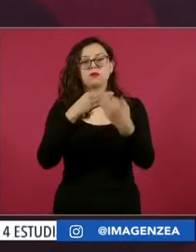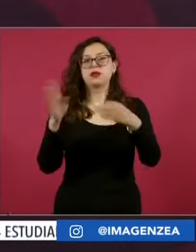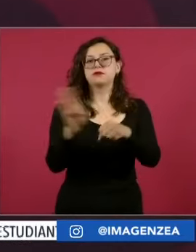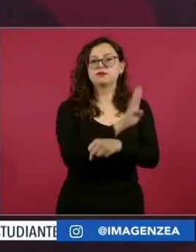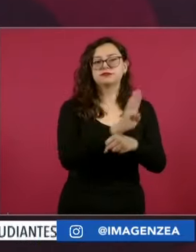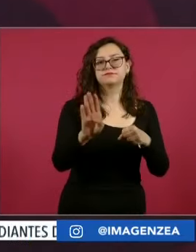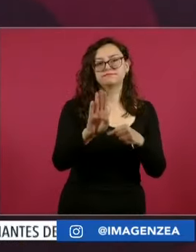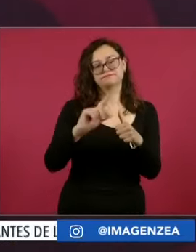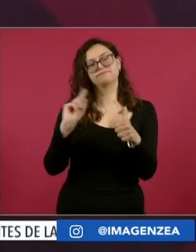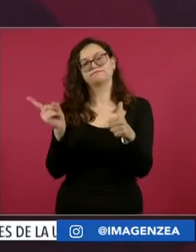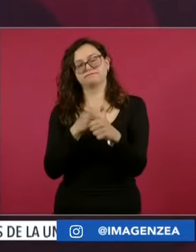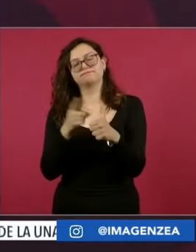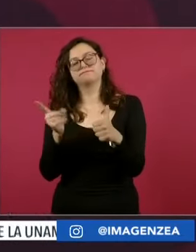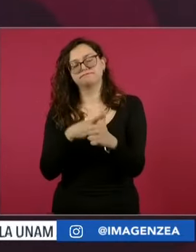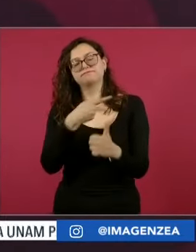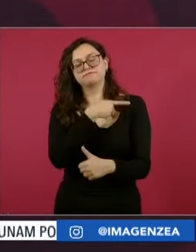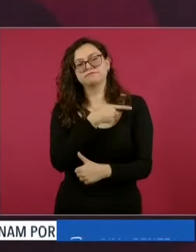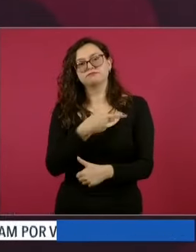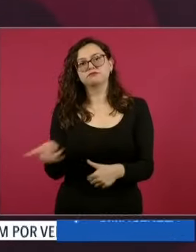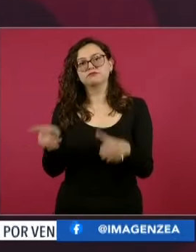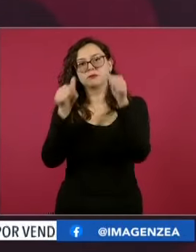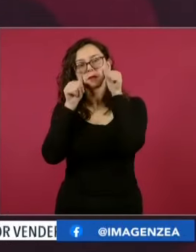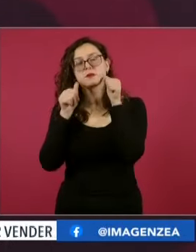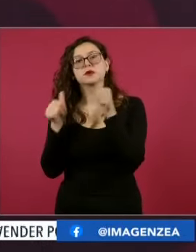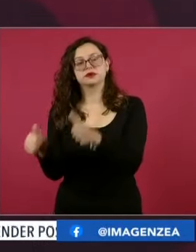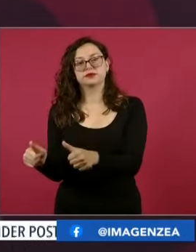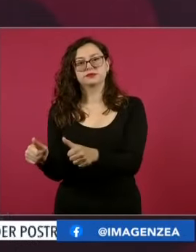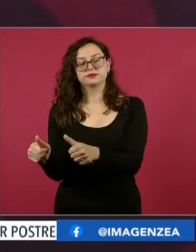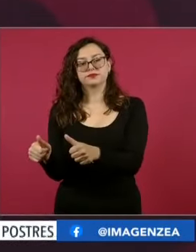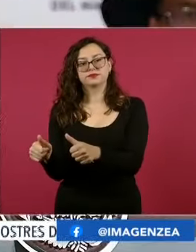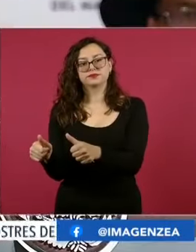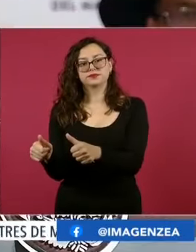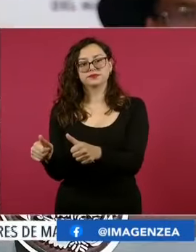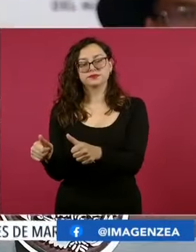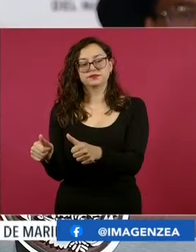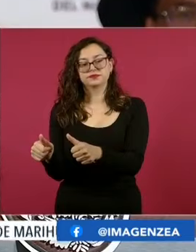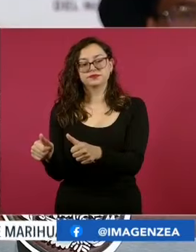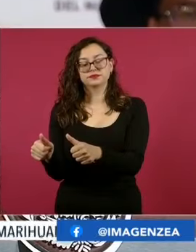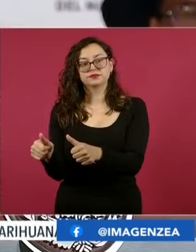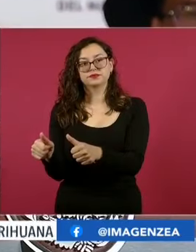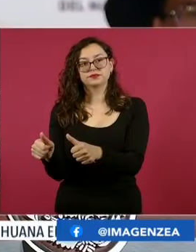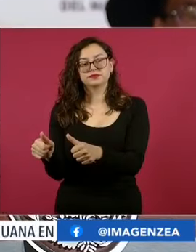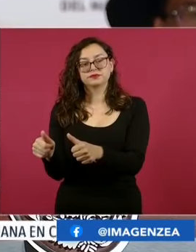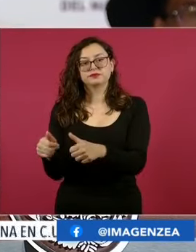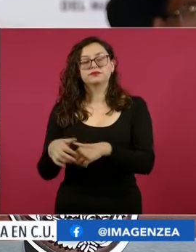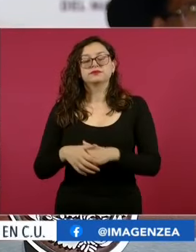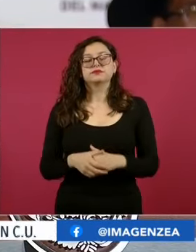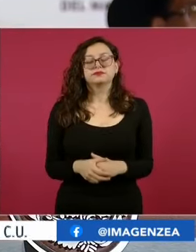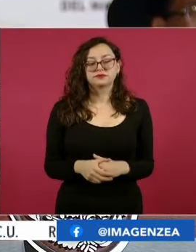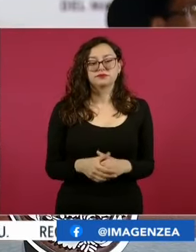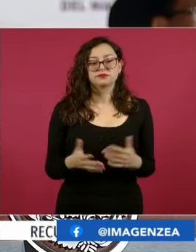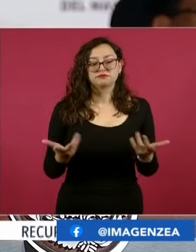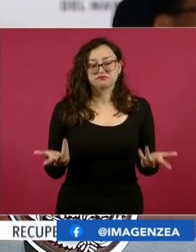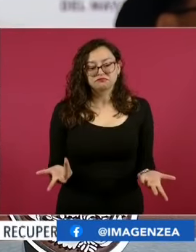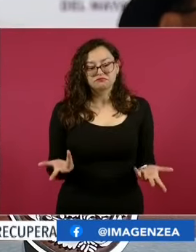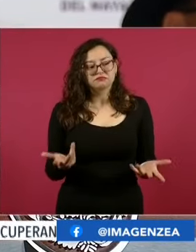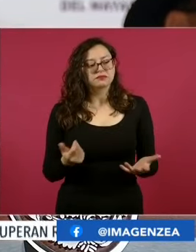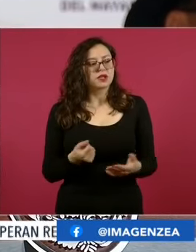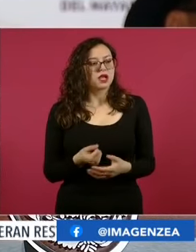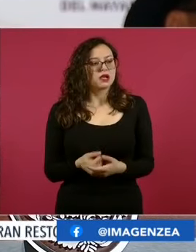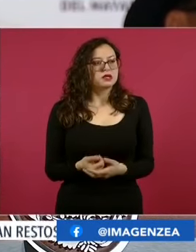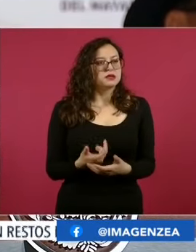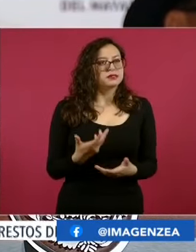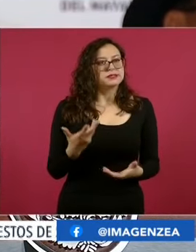los pobres. Y no sólo fue una